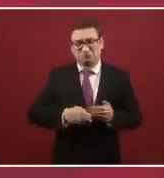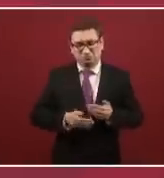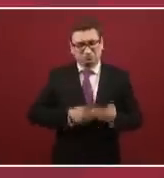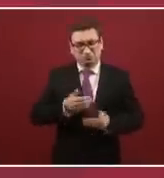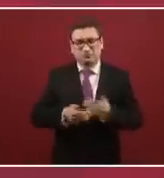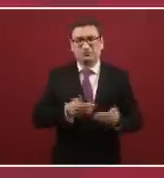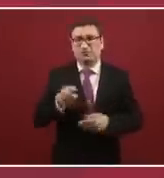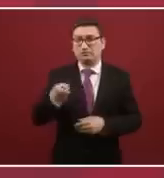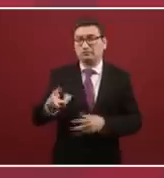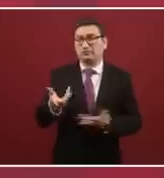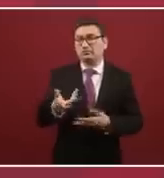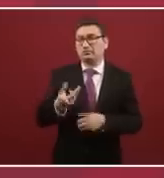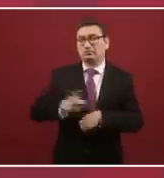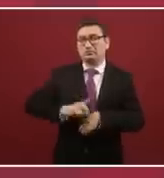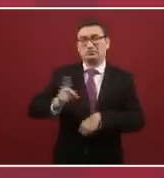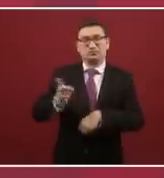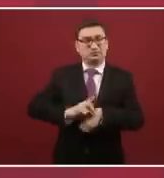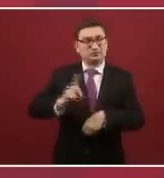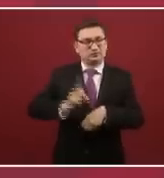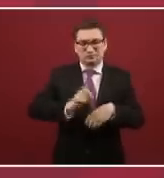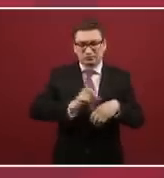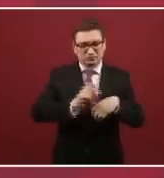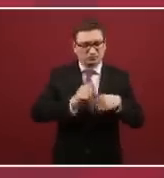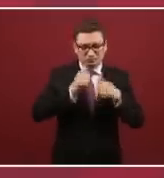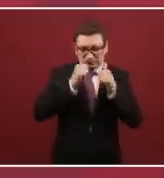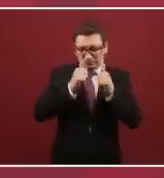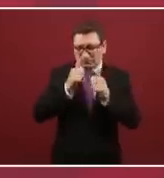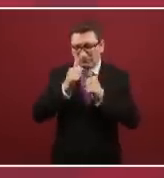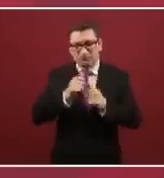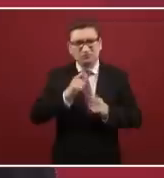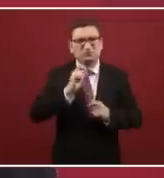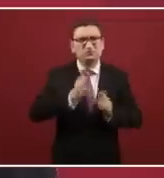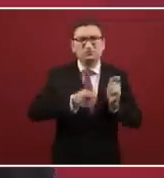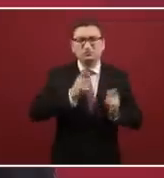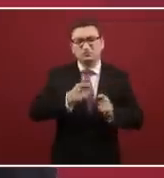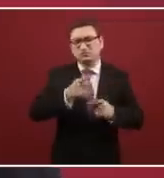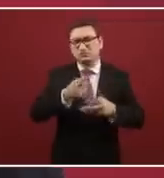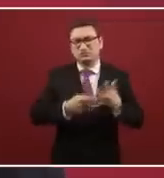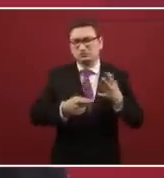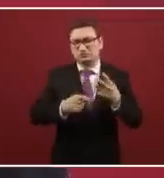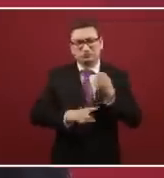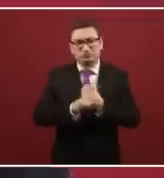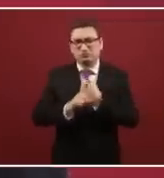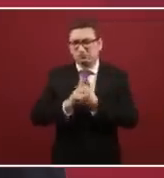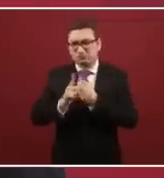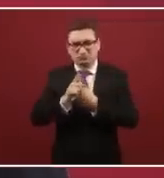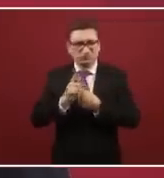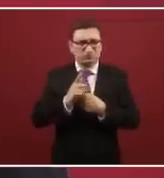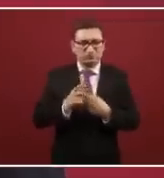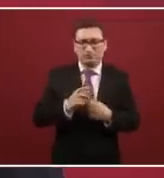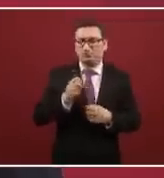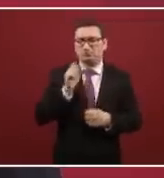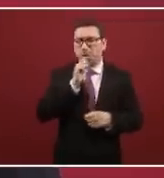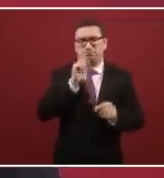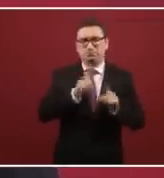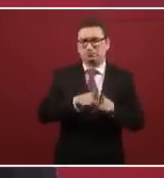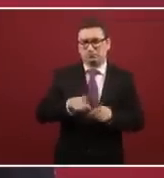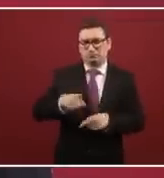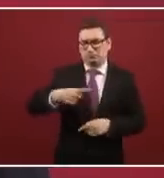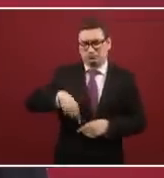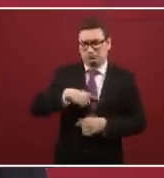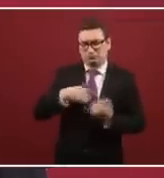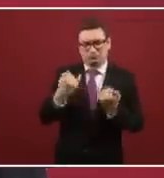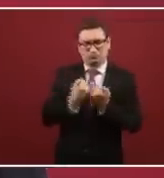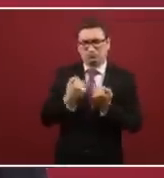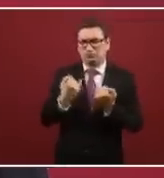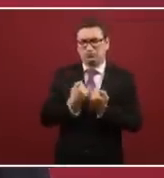todos los días está atendiendo el problema, igual como lo estamos haciendo